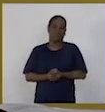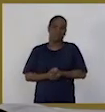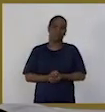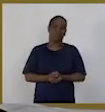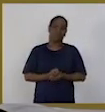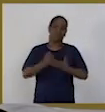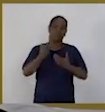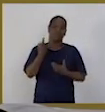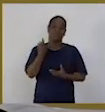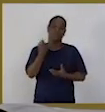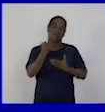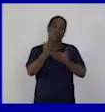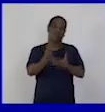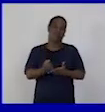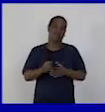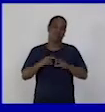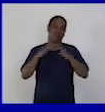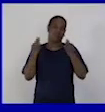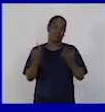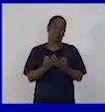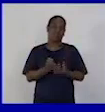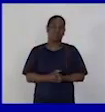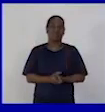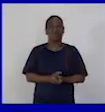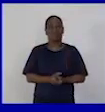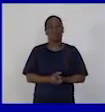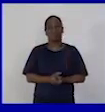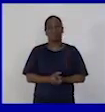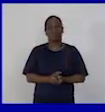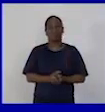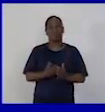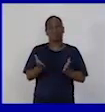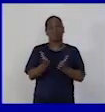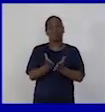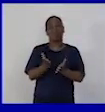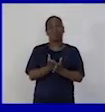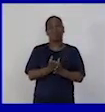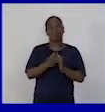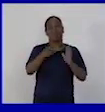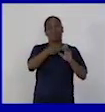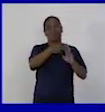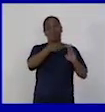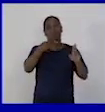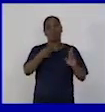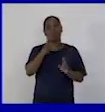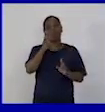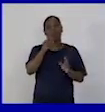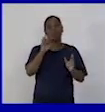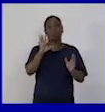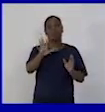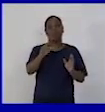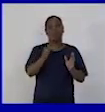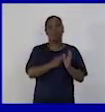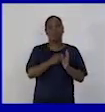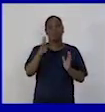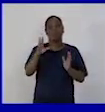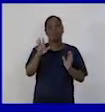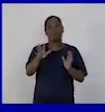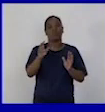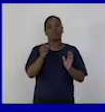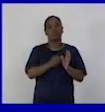el apoyo de nuestra familia. En el caso de ellos, estudiarán los epígrafes 5.2, 5.3, 5.4